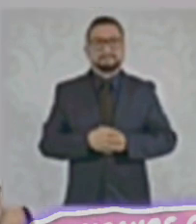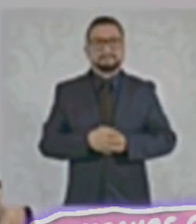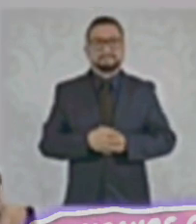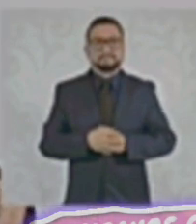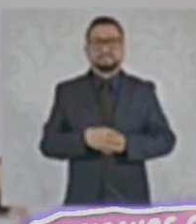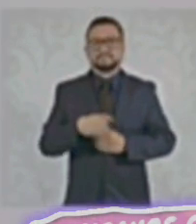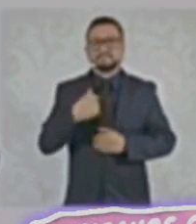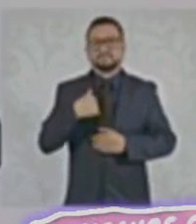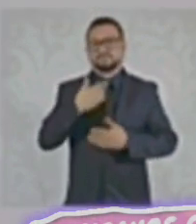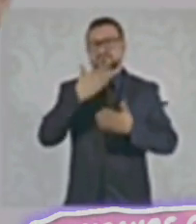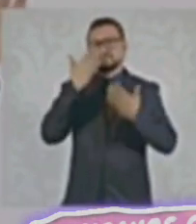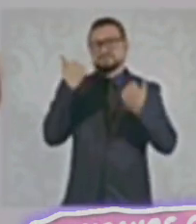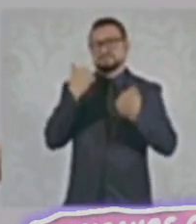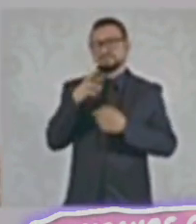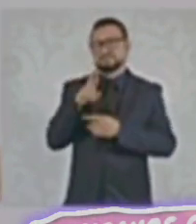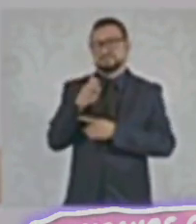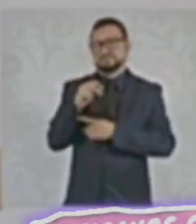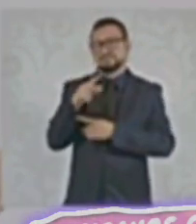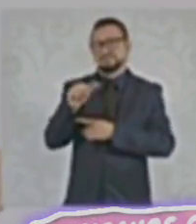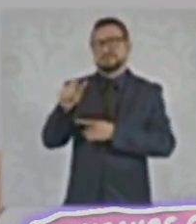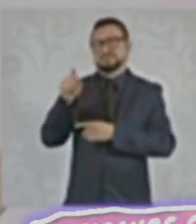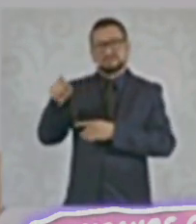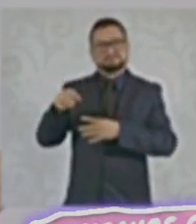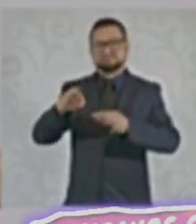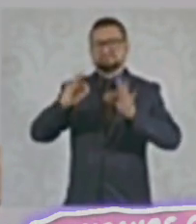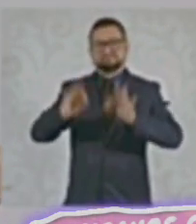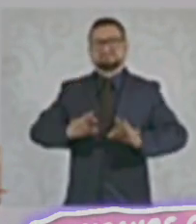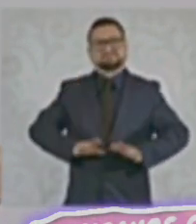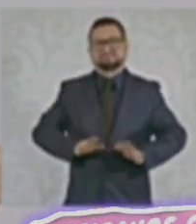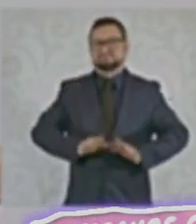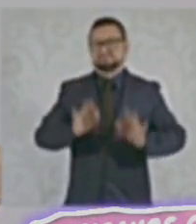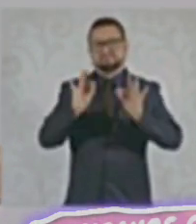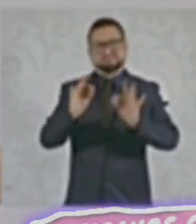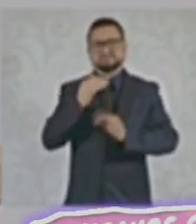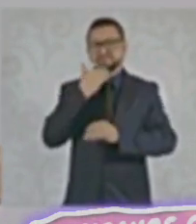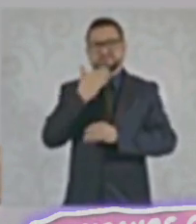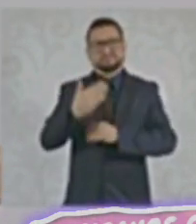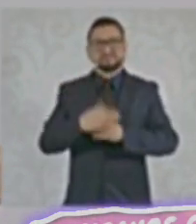No sé a qué se refieren. Renata es una mujer de primera,